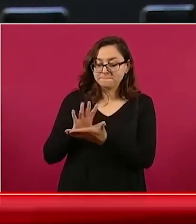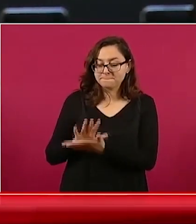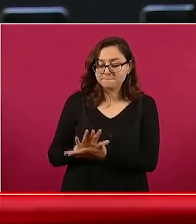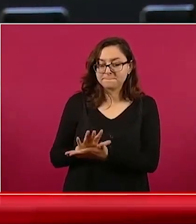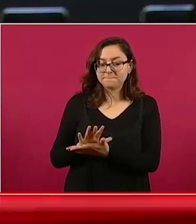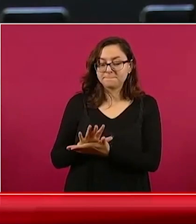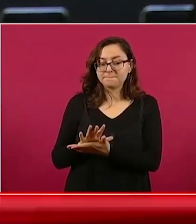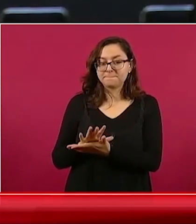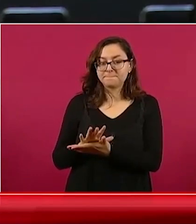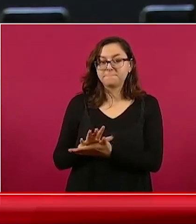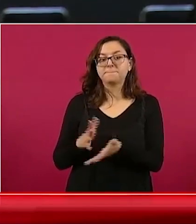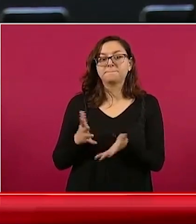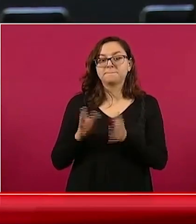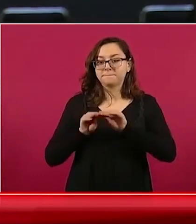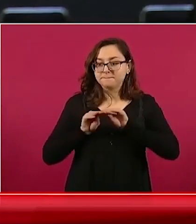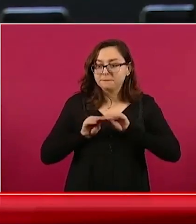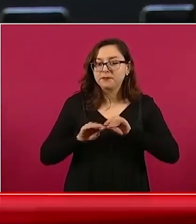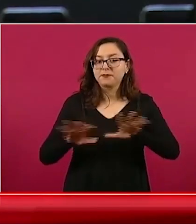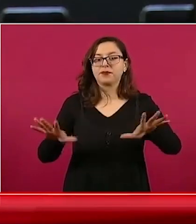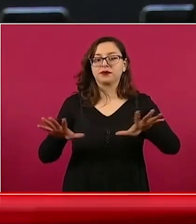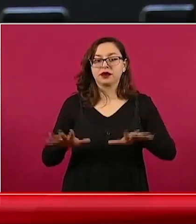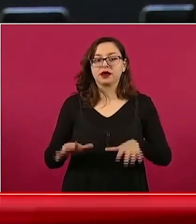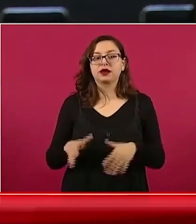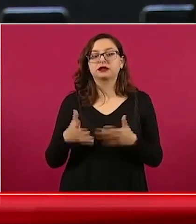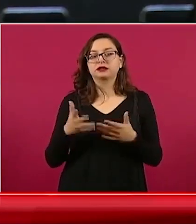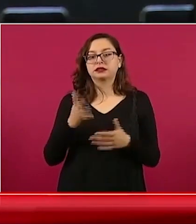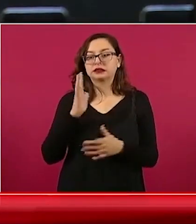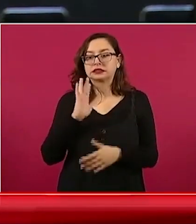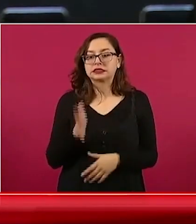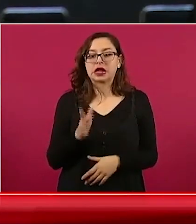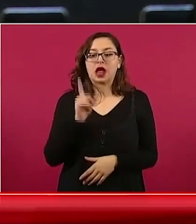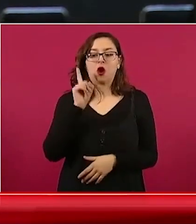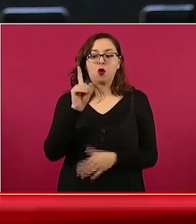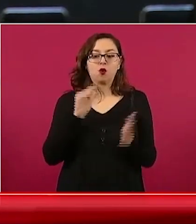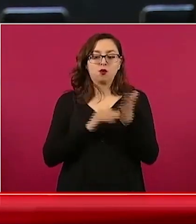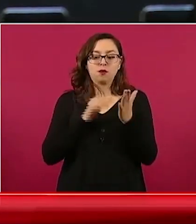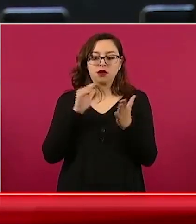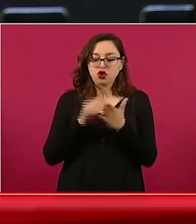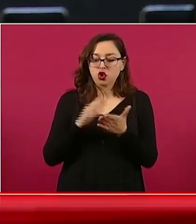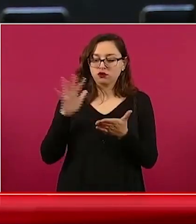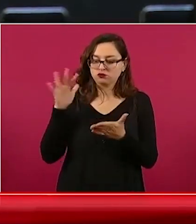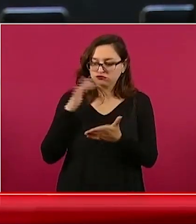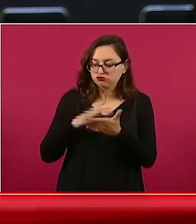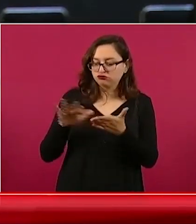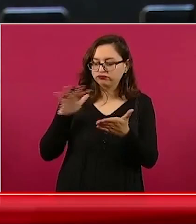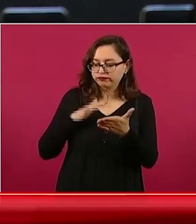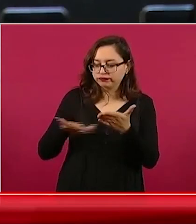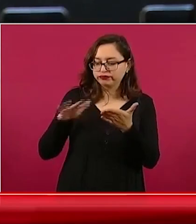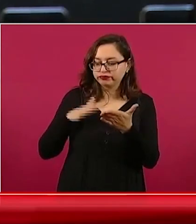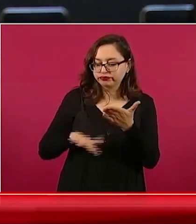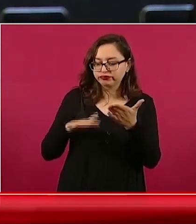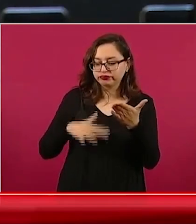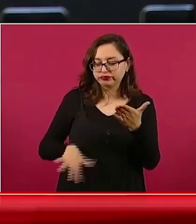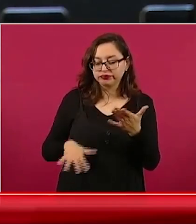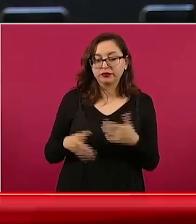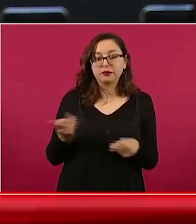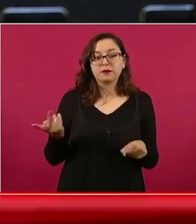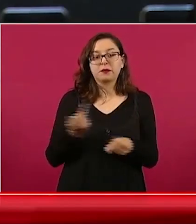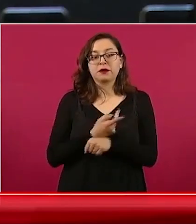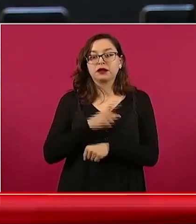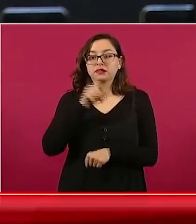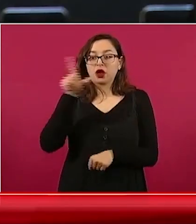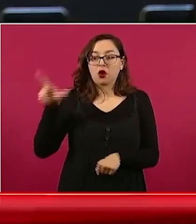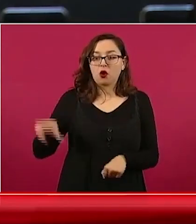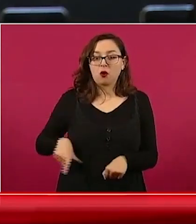hecho, y lleva ya casi 1,000,000 de lecturas en el portal El Quintana Roo MX. Derivado de este reportaje, en el gobierno de